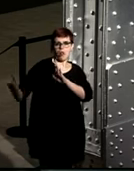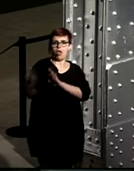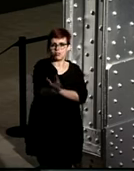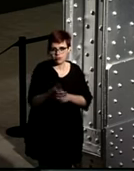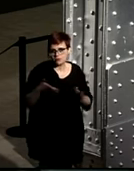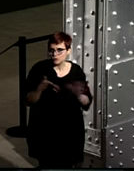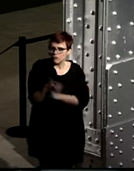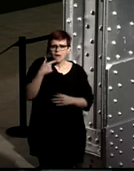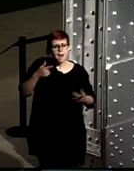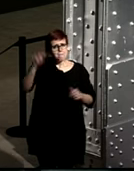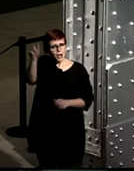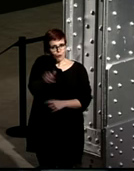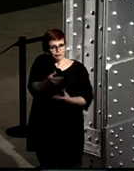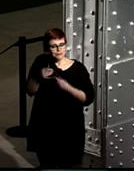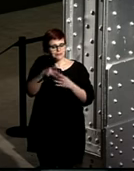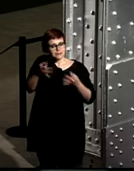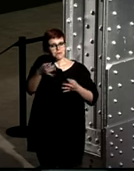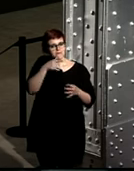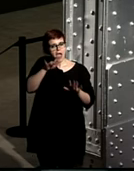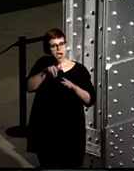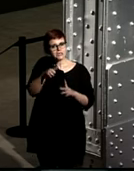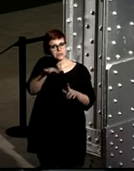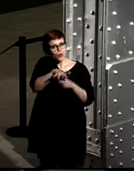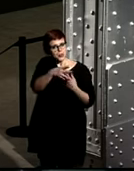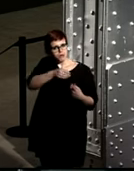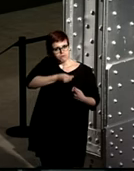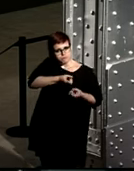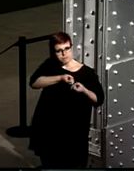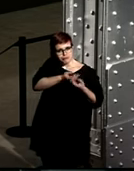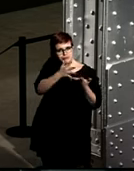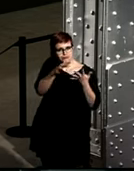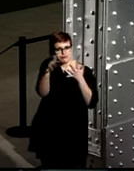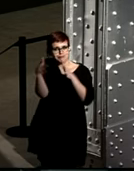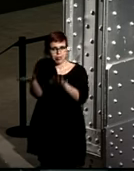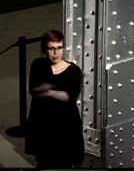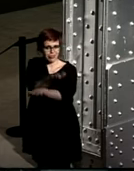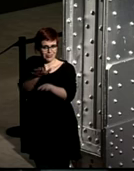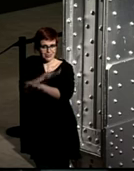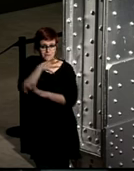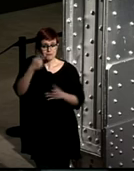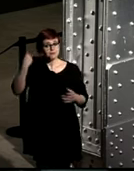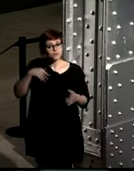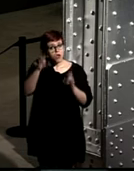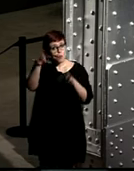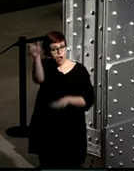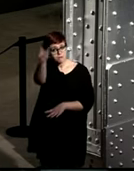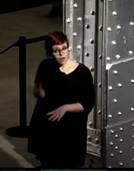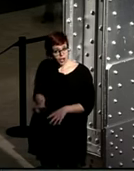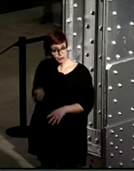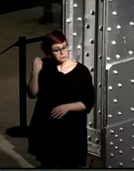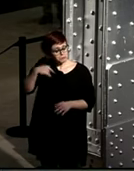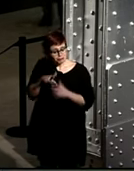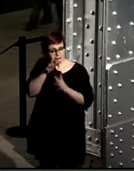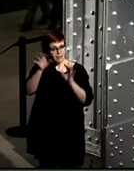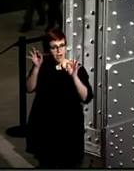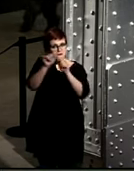de la comedia, siempre han sido sobresalientes. También los italianos lo hacían con De Sica y compañía, y parece que hubo un tiempo